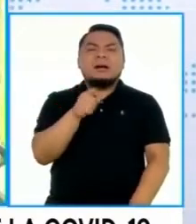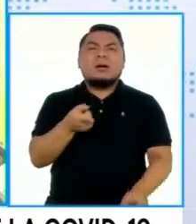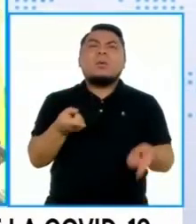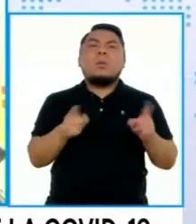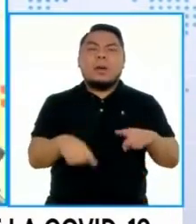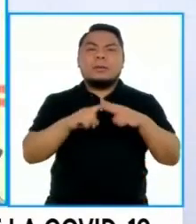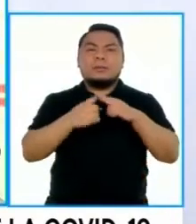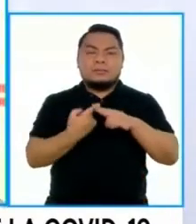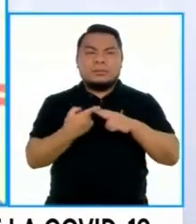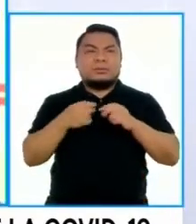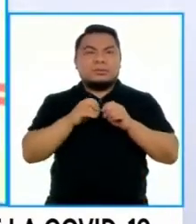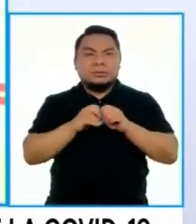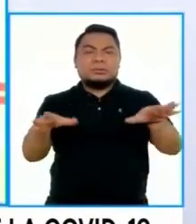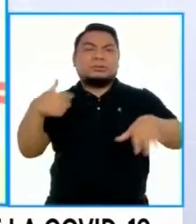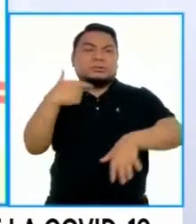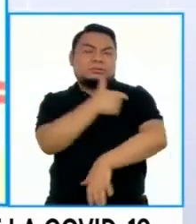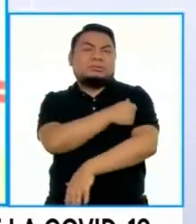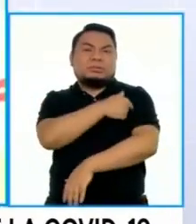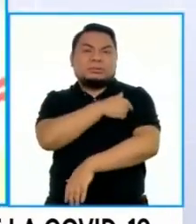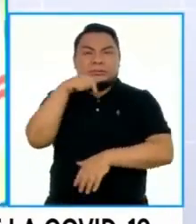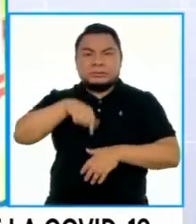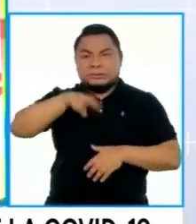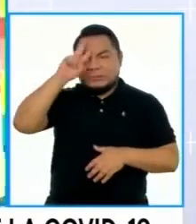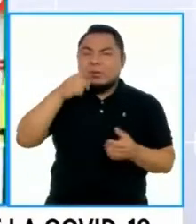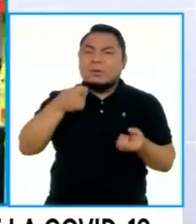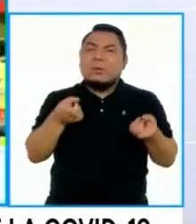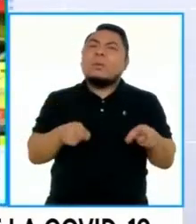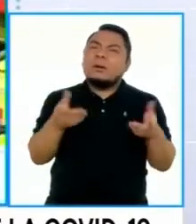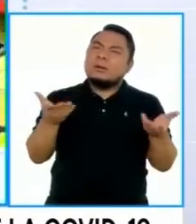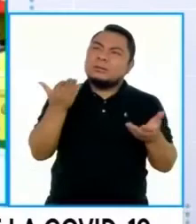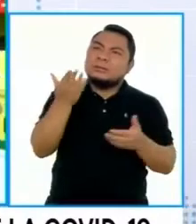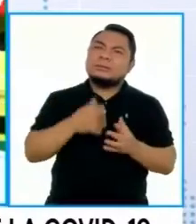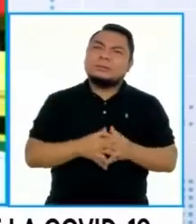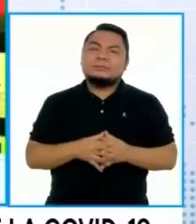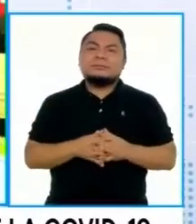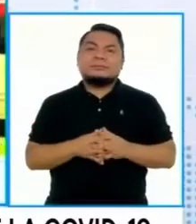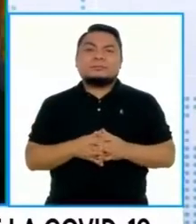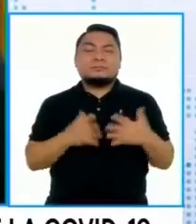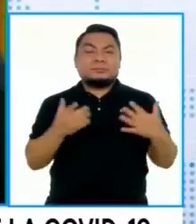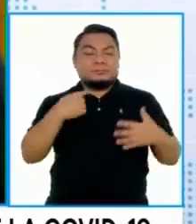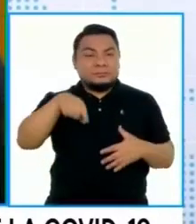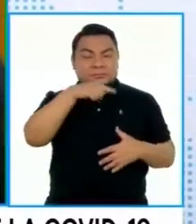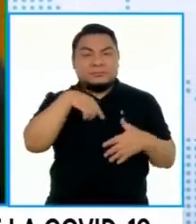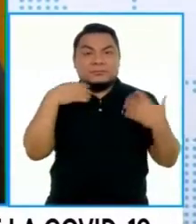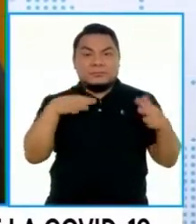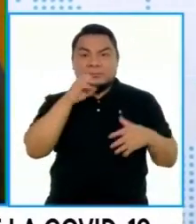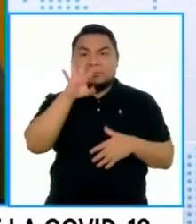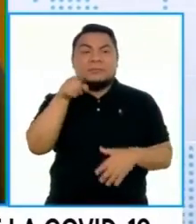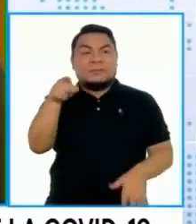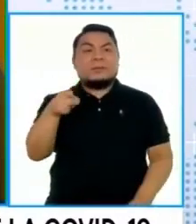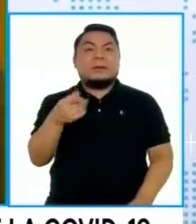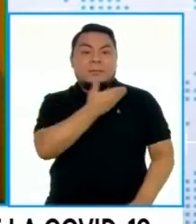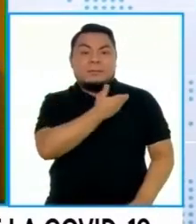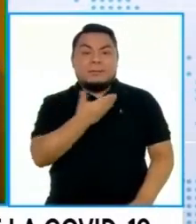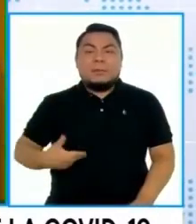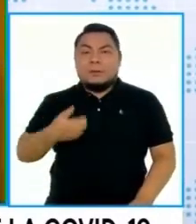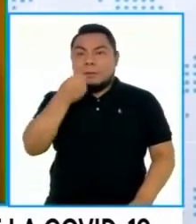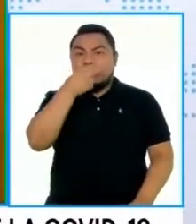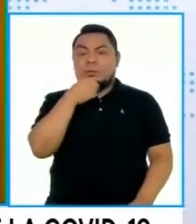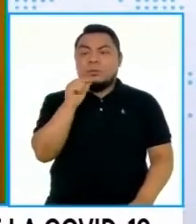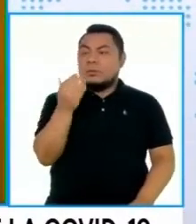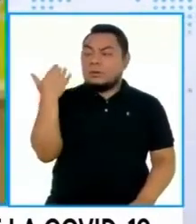pues esta campaña masiva de vacunación en el país? Bueno, nosotros, como bien señaló el presidente Sagasti hace un par